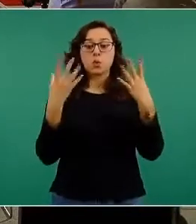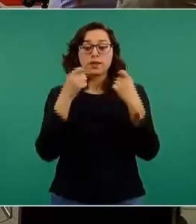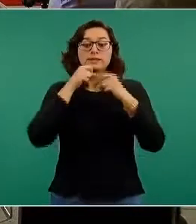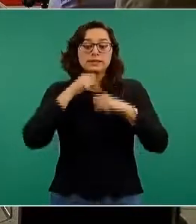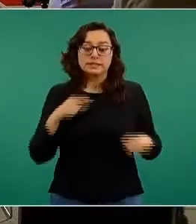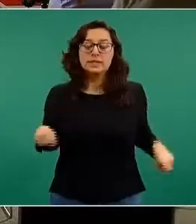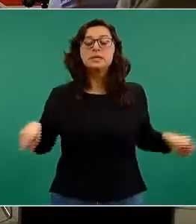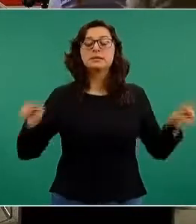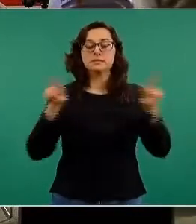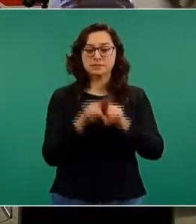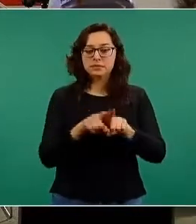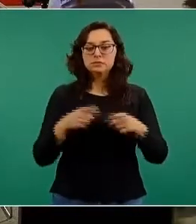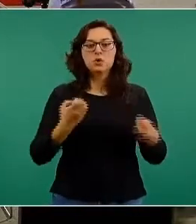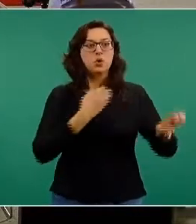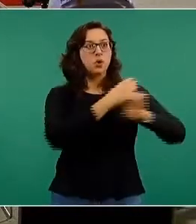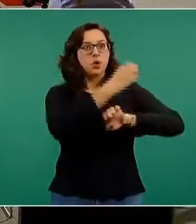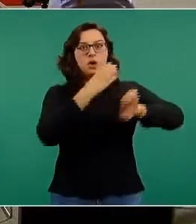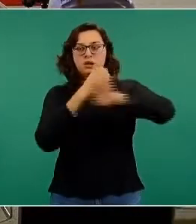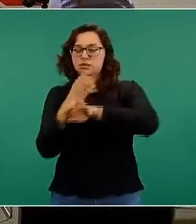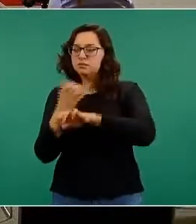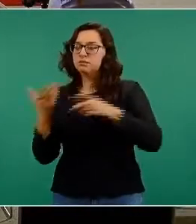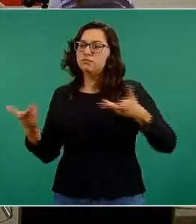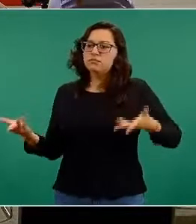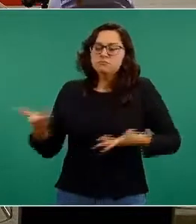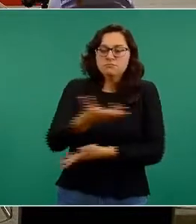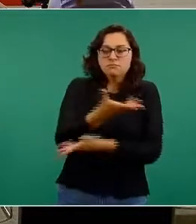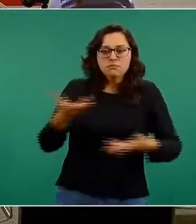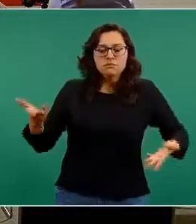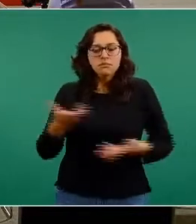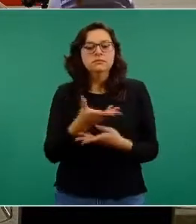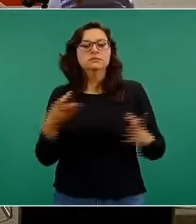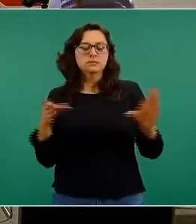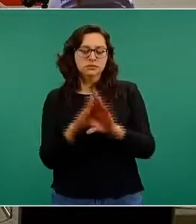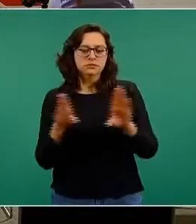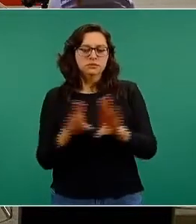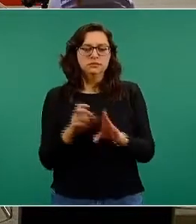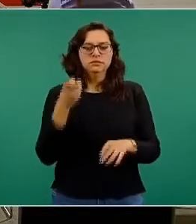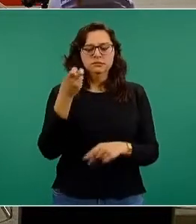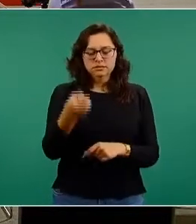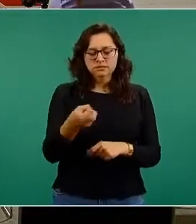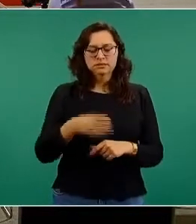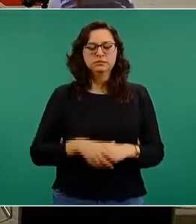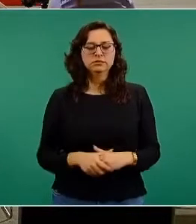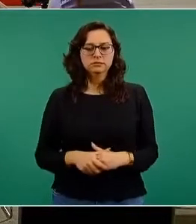movilidad entre entidades federativas. Pero en general